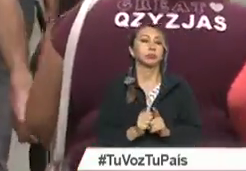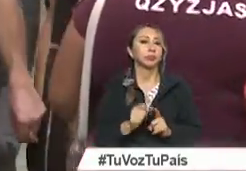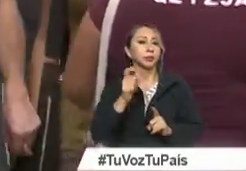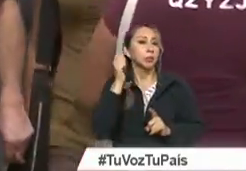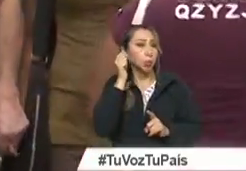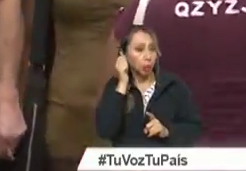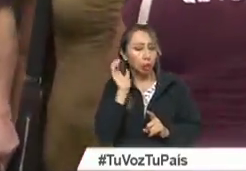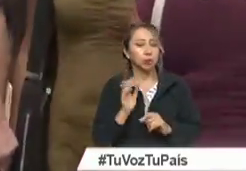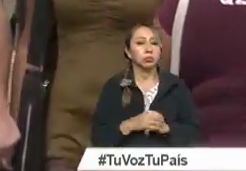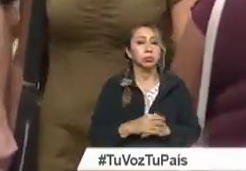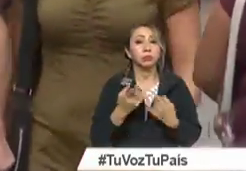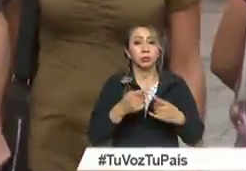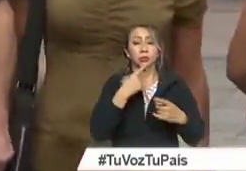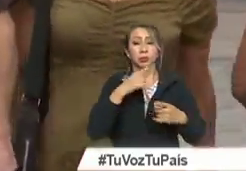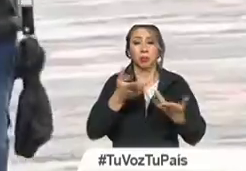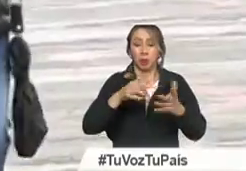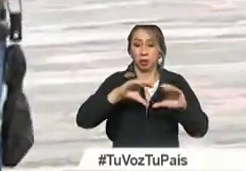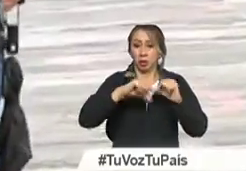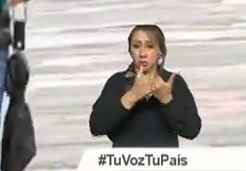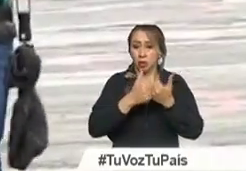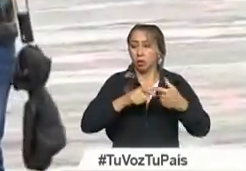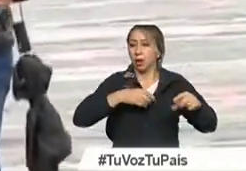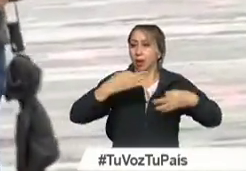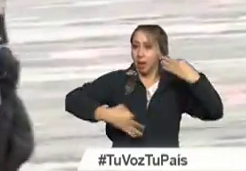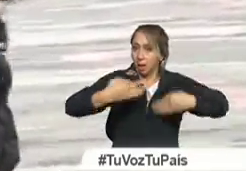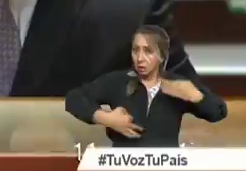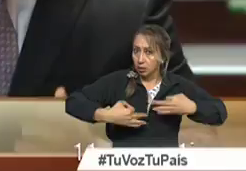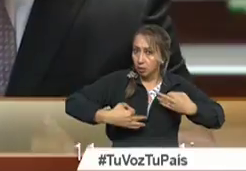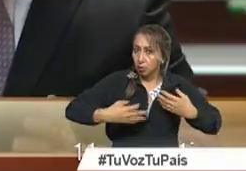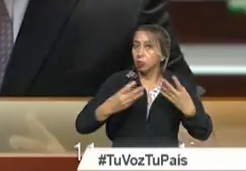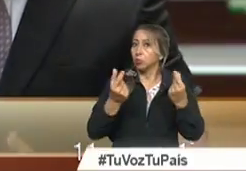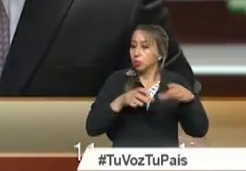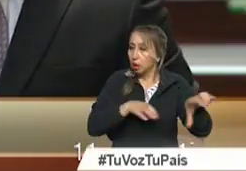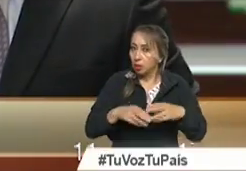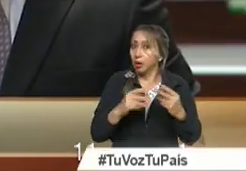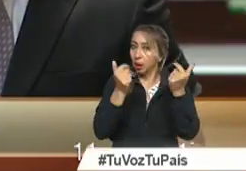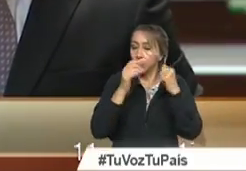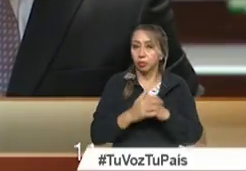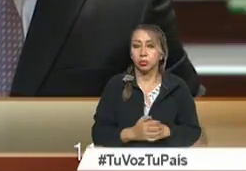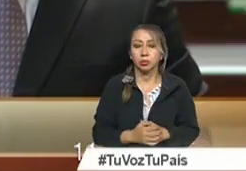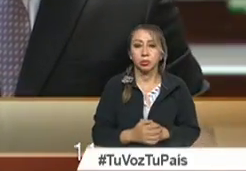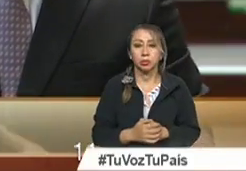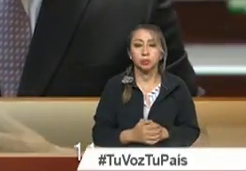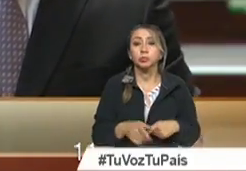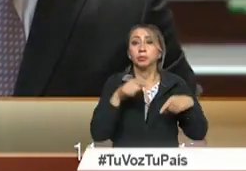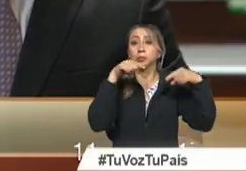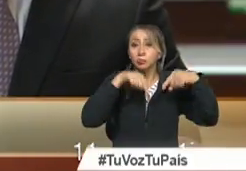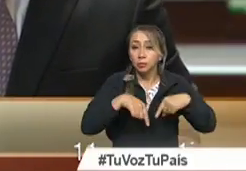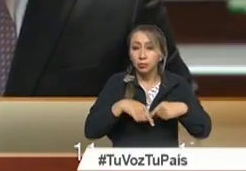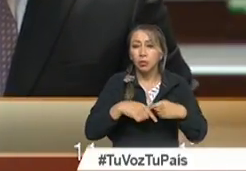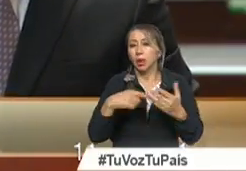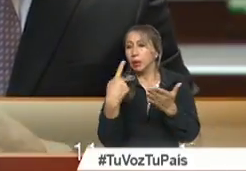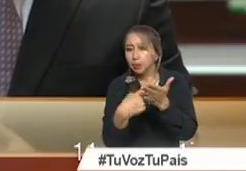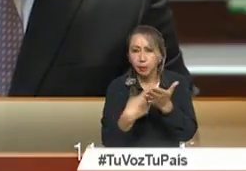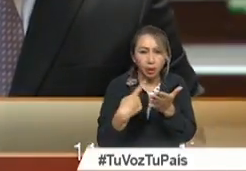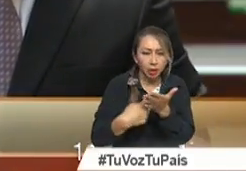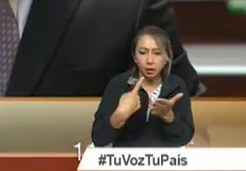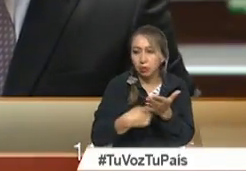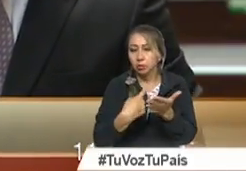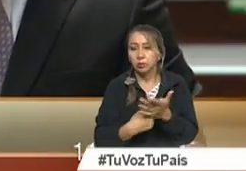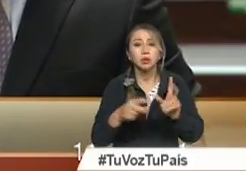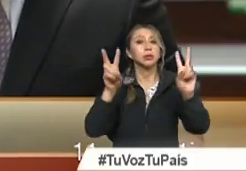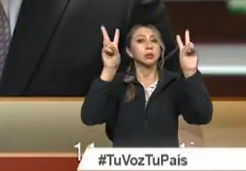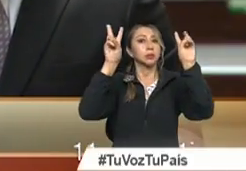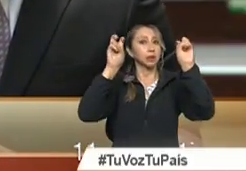embargo dijo desde legislativos se requieren acciones inmediatas aquí es donde efectivamente el debate sobre el